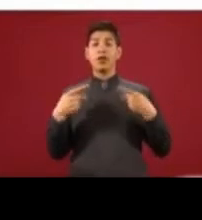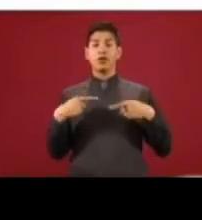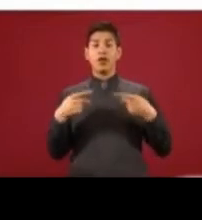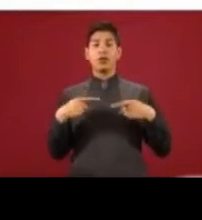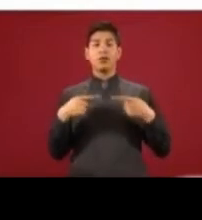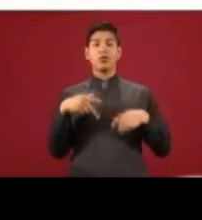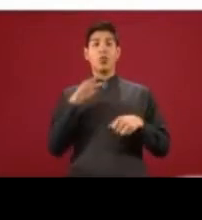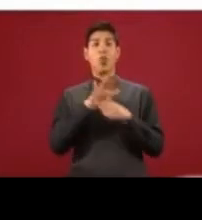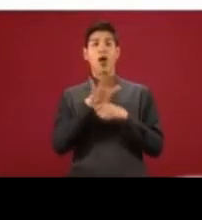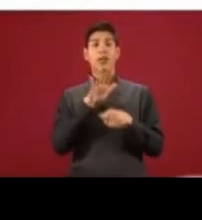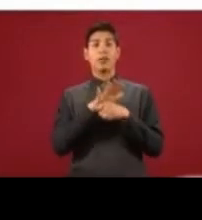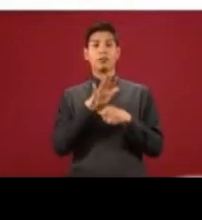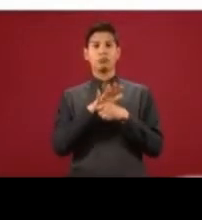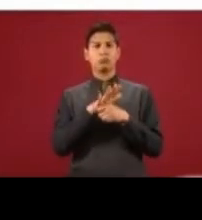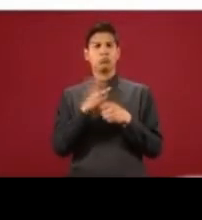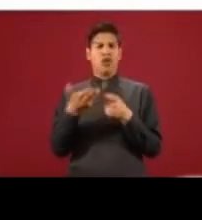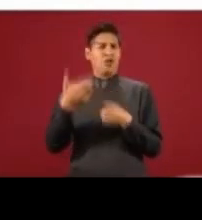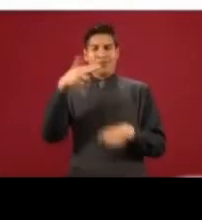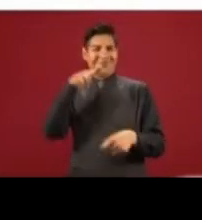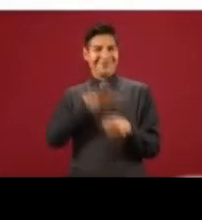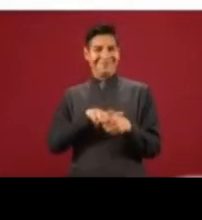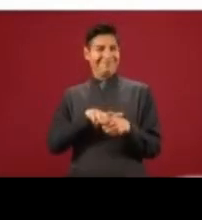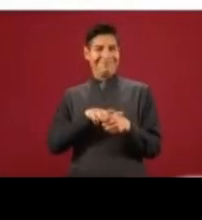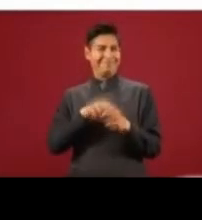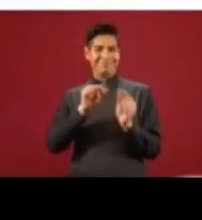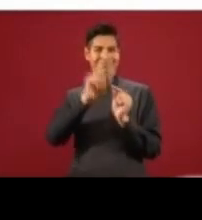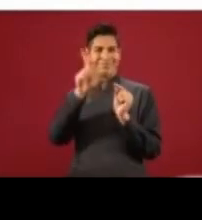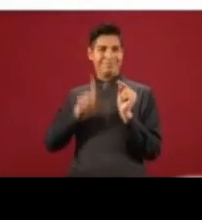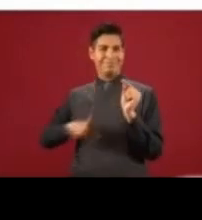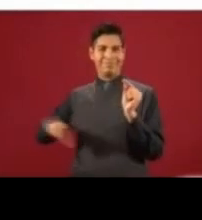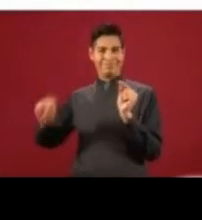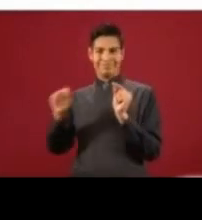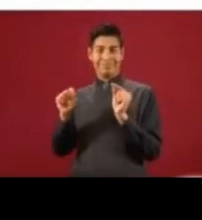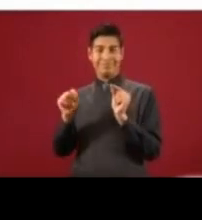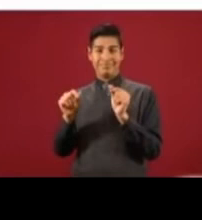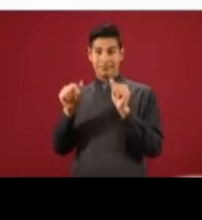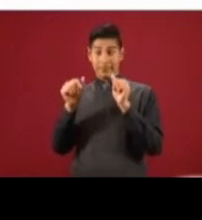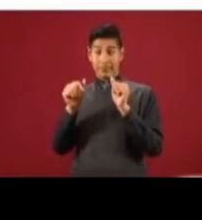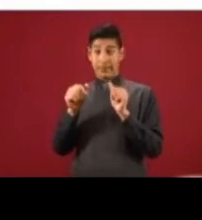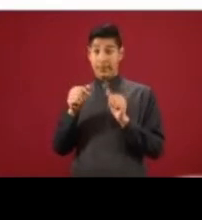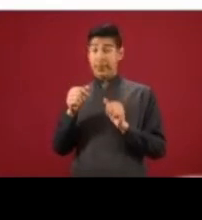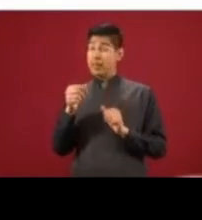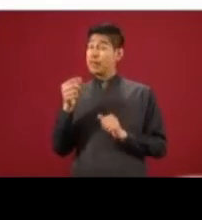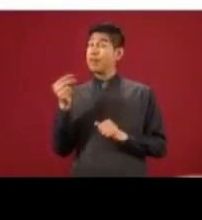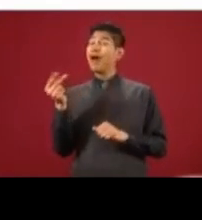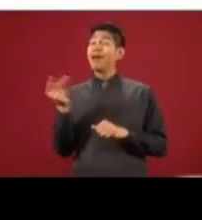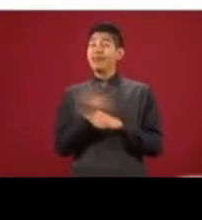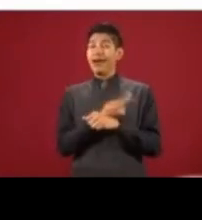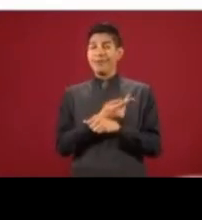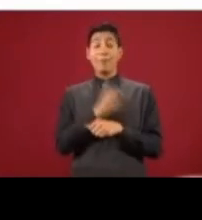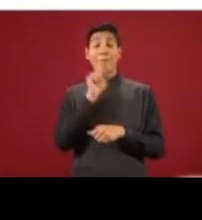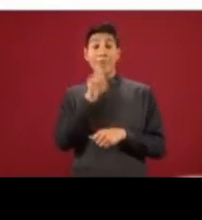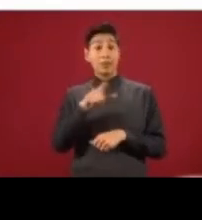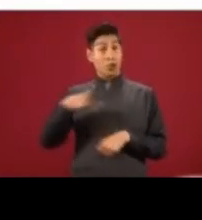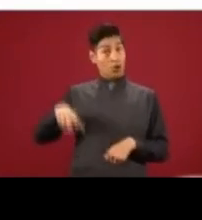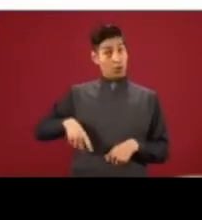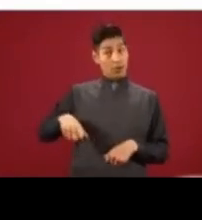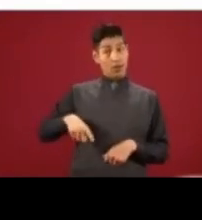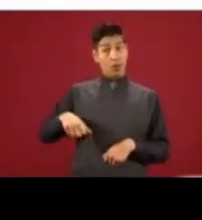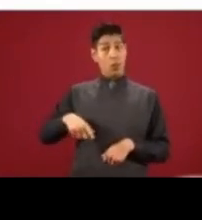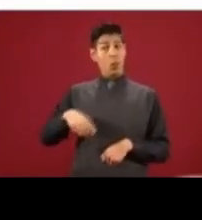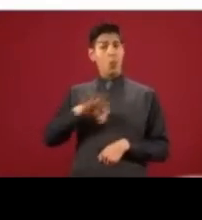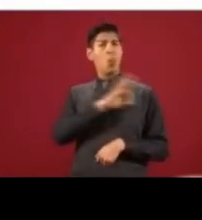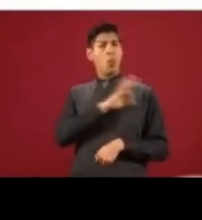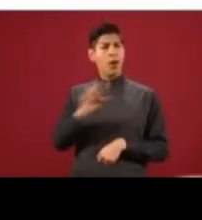direcciones de los hospitales de todo el país. El Estado mexicano garantizará la atención médica de calidad